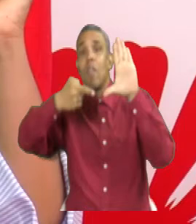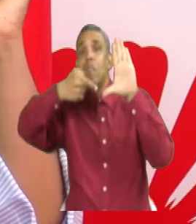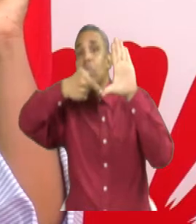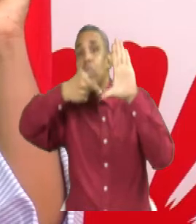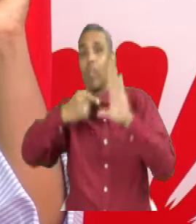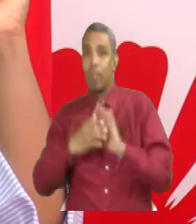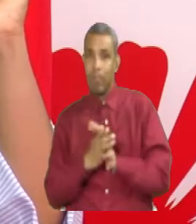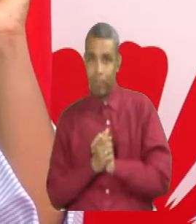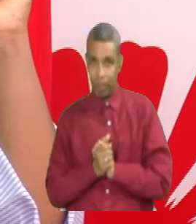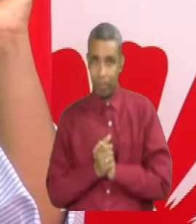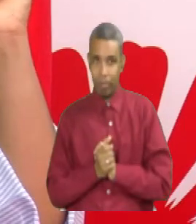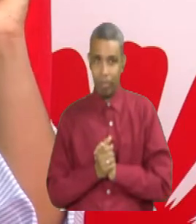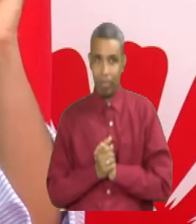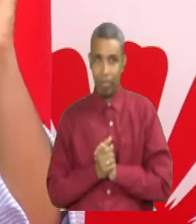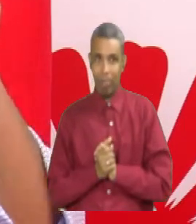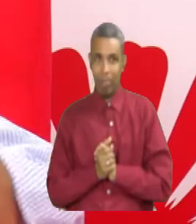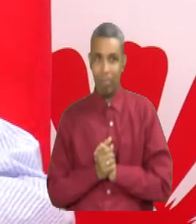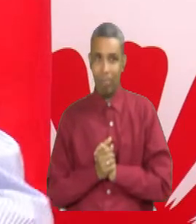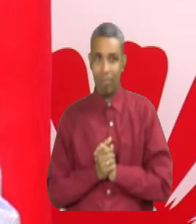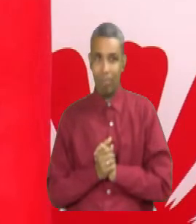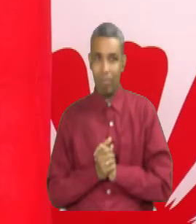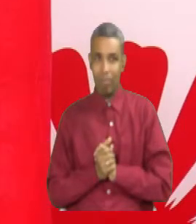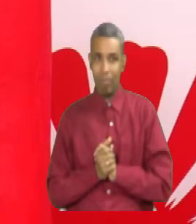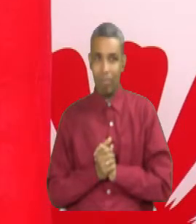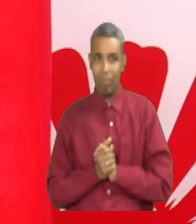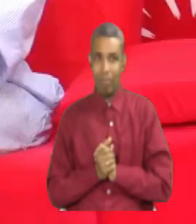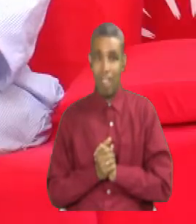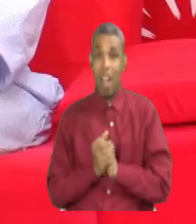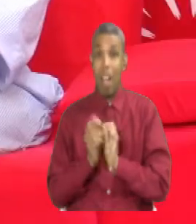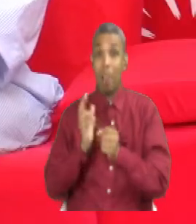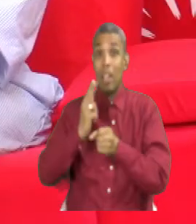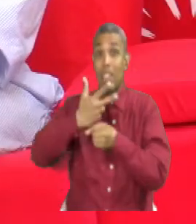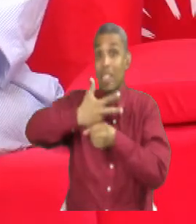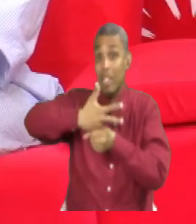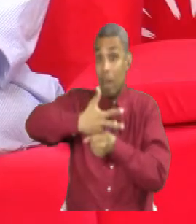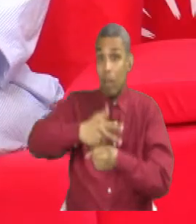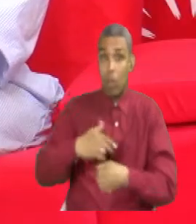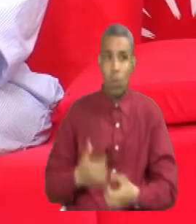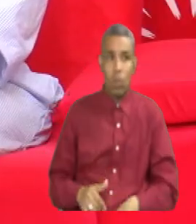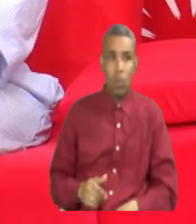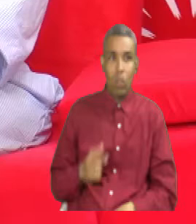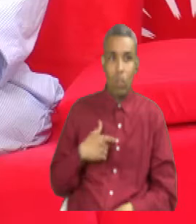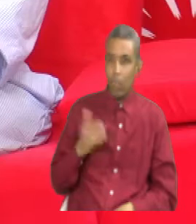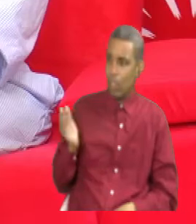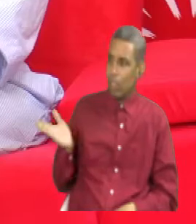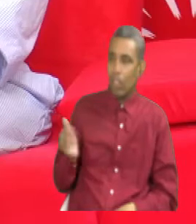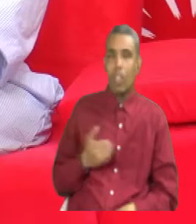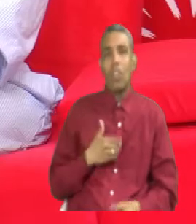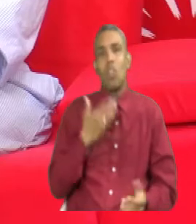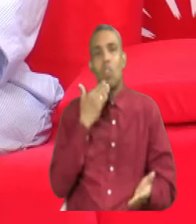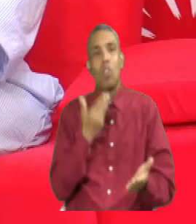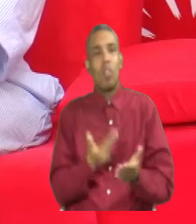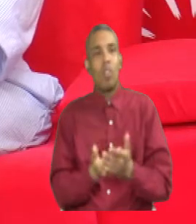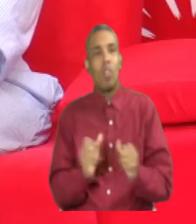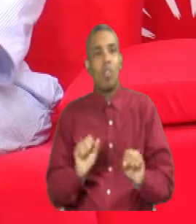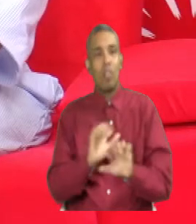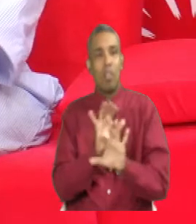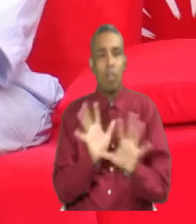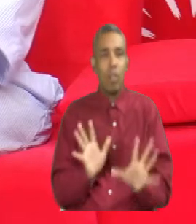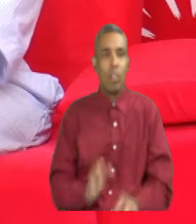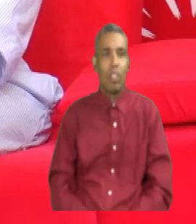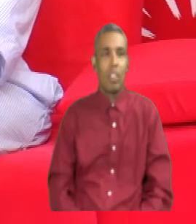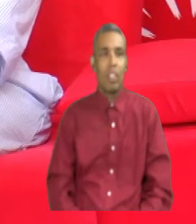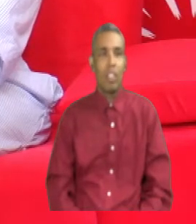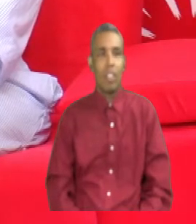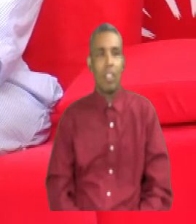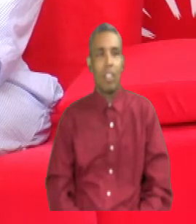Malagón, quien es la manager de esta agrupación. Neila, muy buenos días. Muy buenos días y muy buenos días para todos los televidentes. Bueno, Neila, contémosle